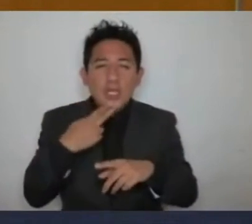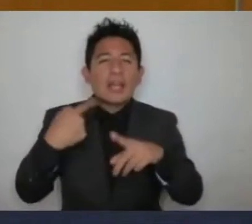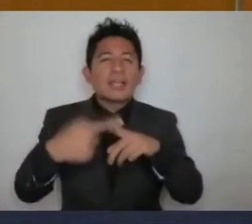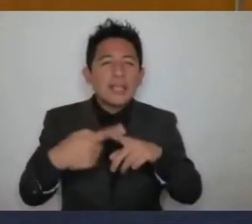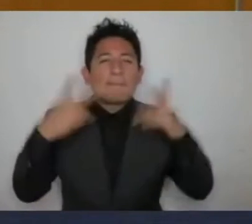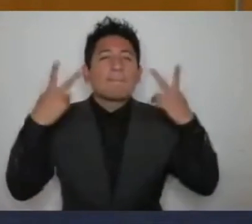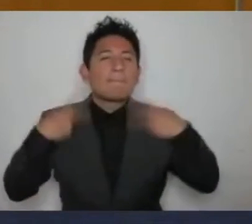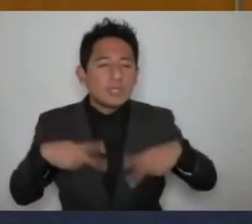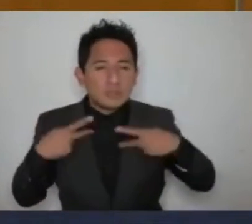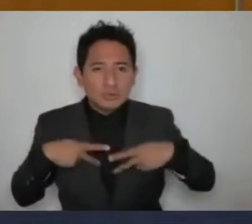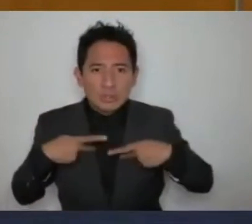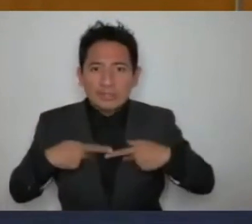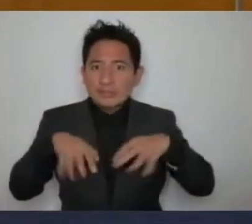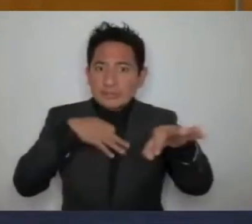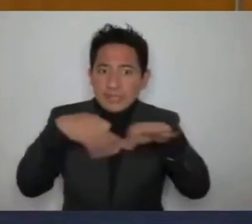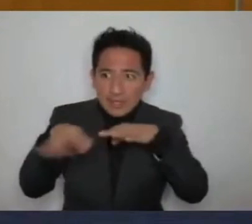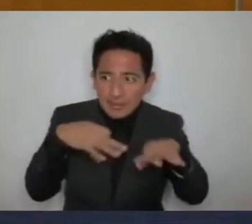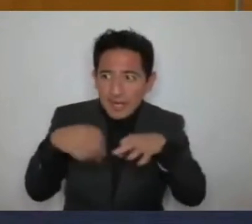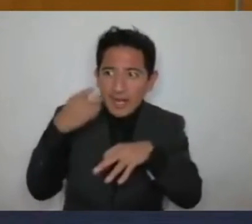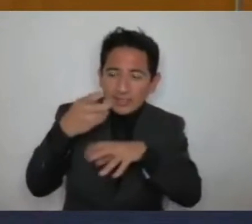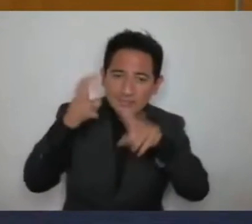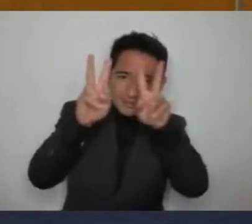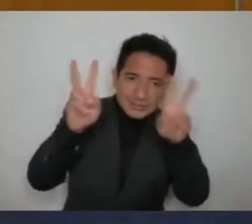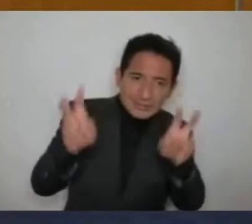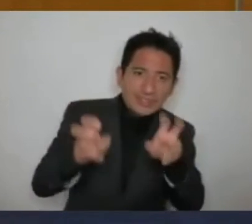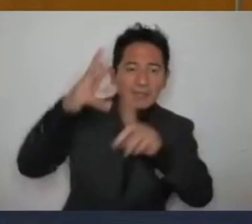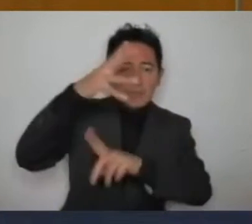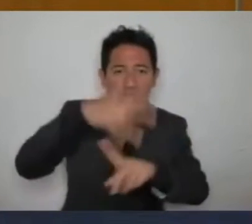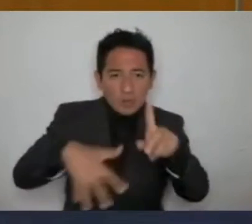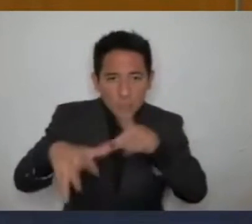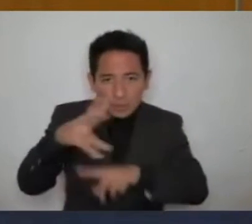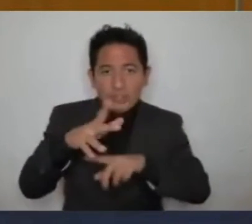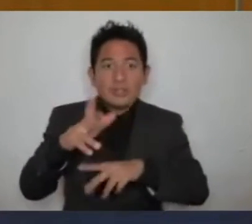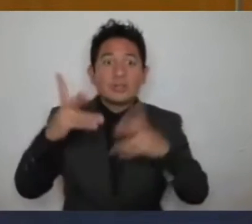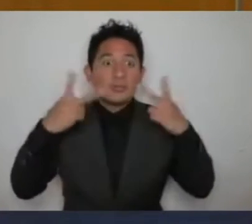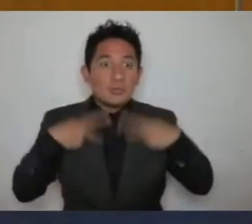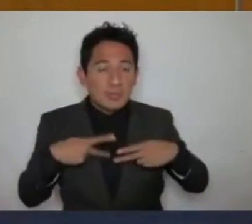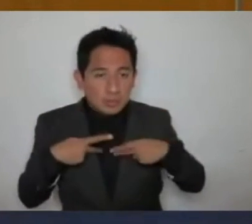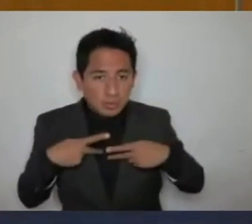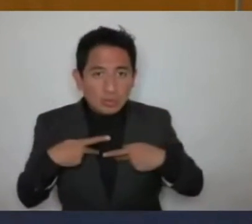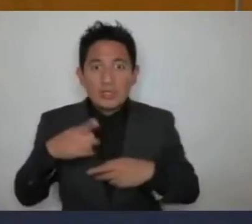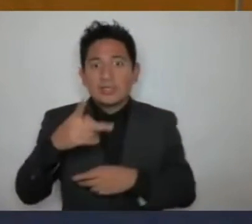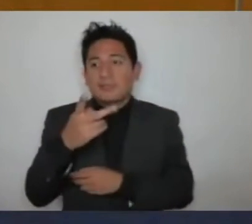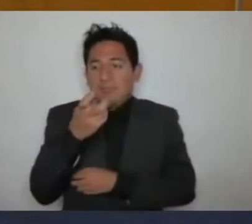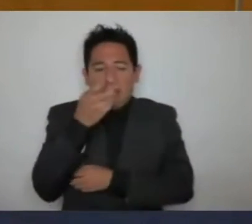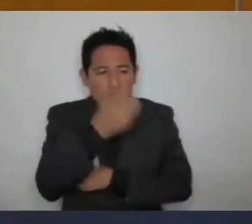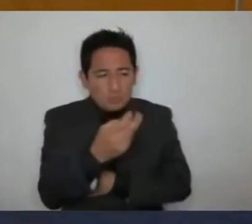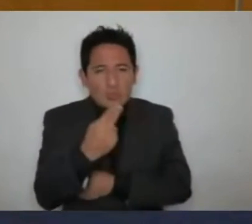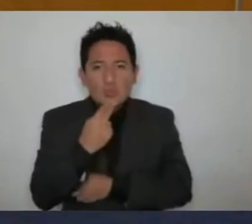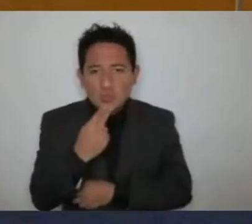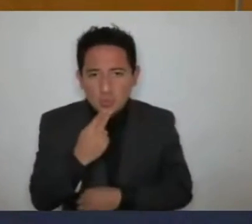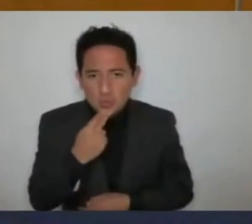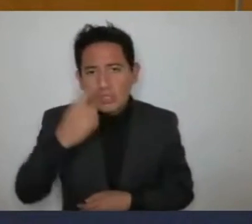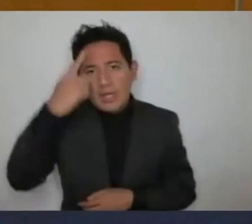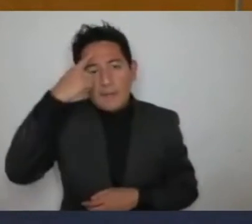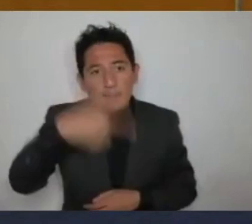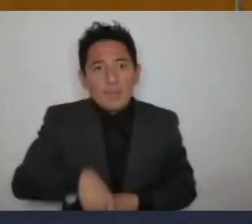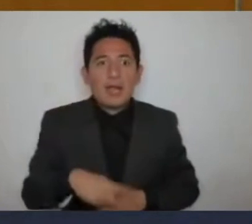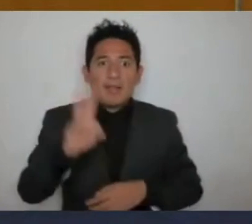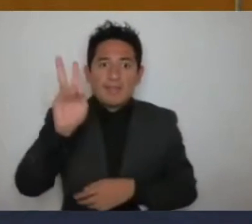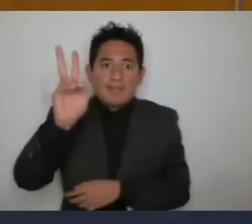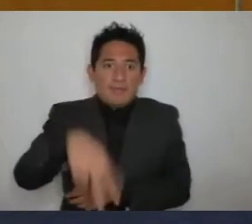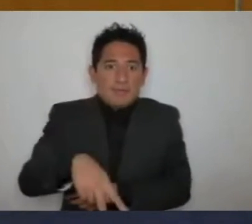quien se enfrenta a a ellas eh Es una herramienta realmente con un valor empírico no